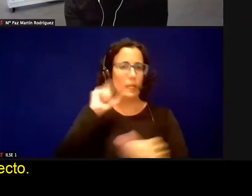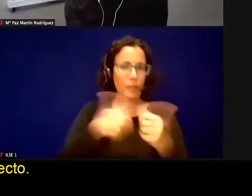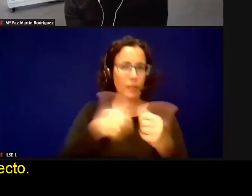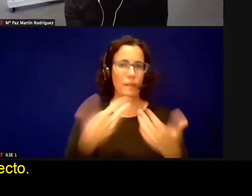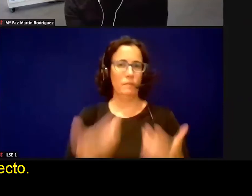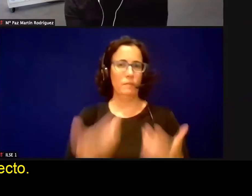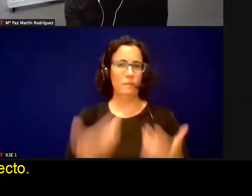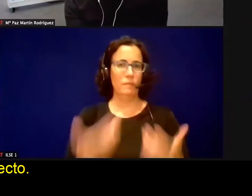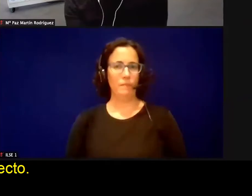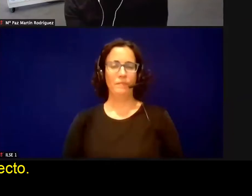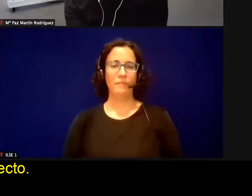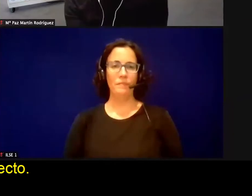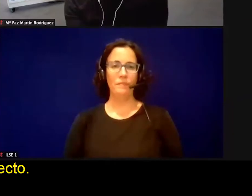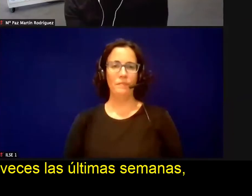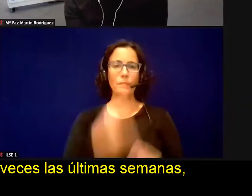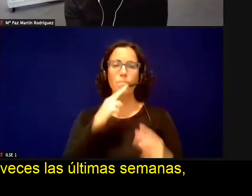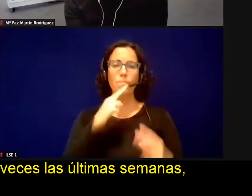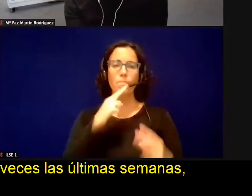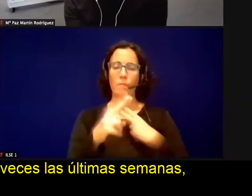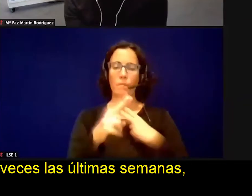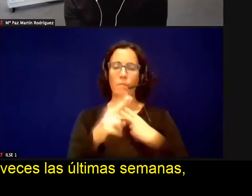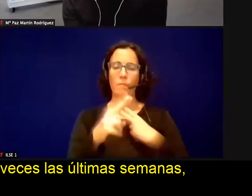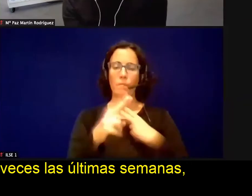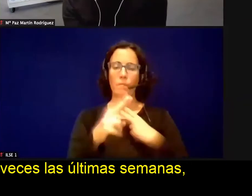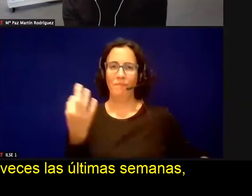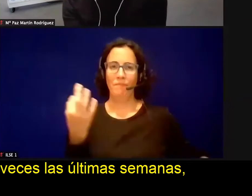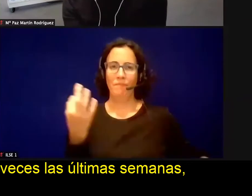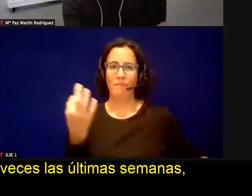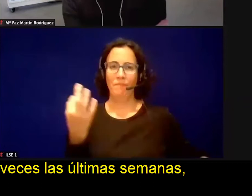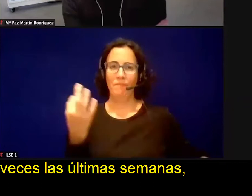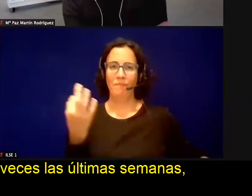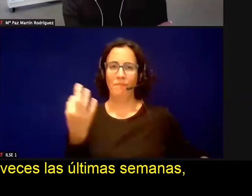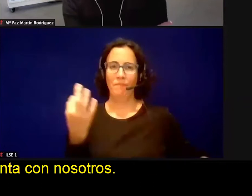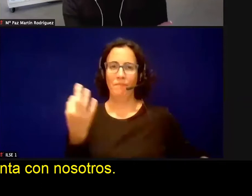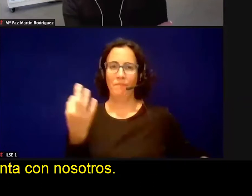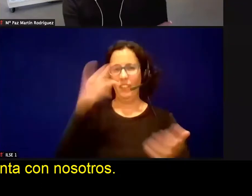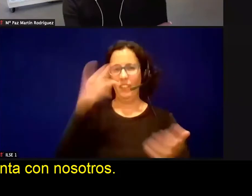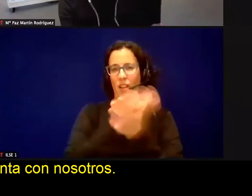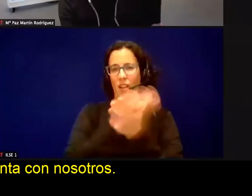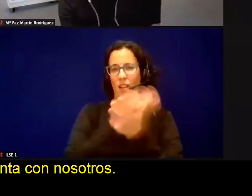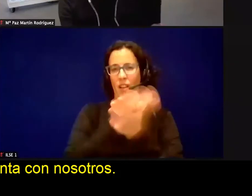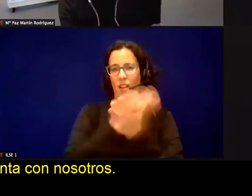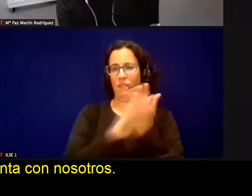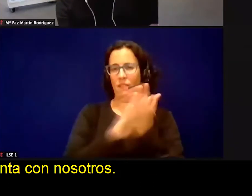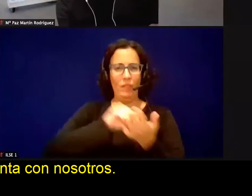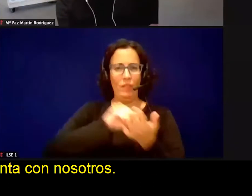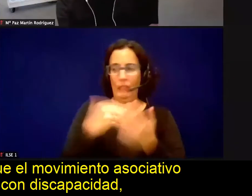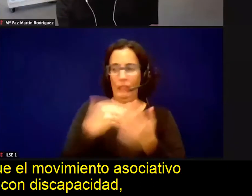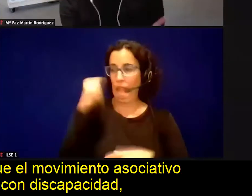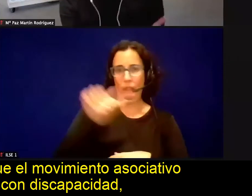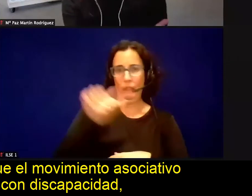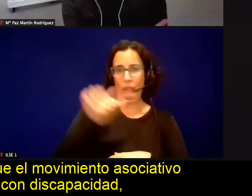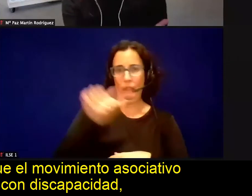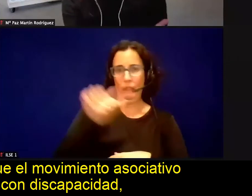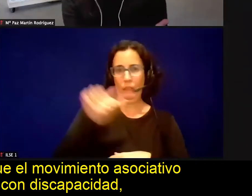Perfecto. Víctor, ya sabes que eso ya lo hemos hablado muchas veces en las últimas semanas, y por supuesto cuenta con nosotros, porque además tenemos